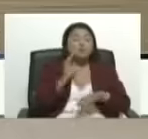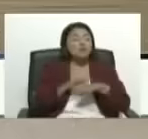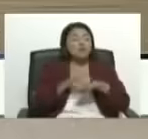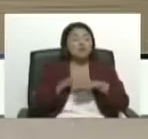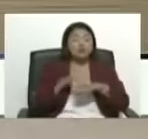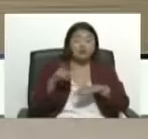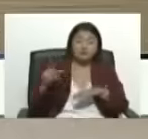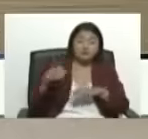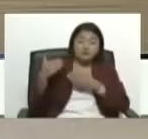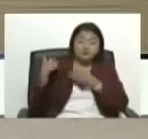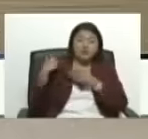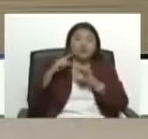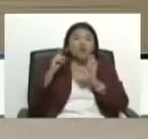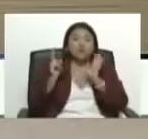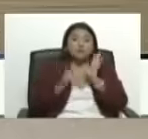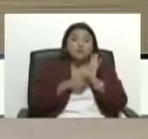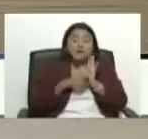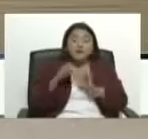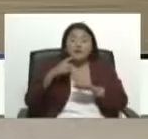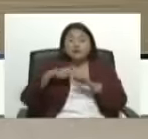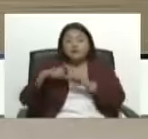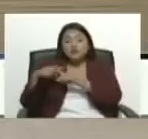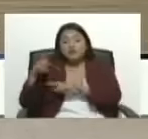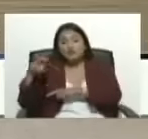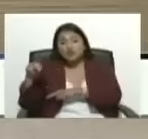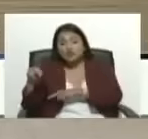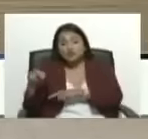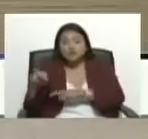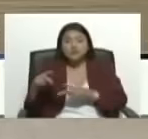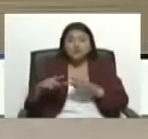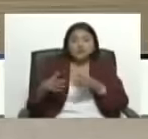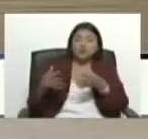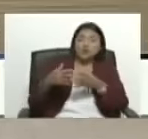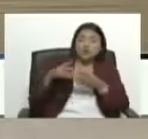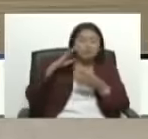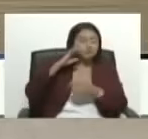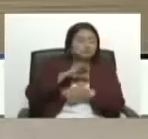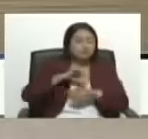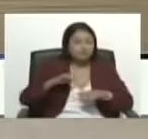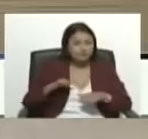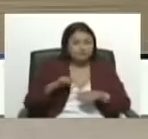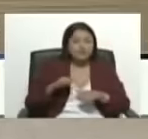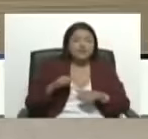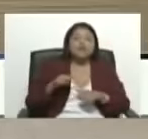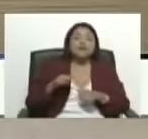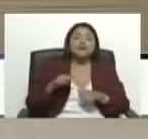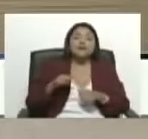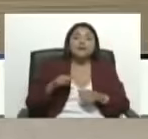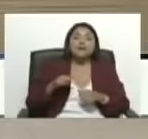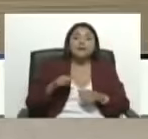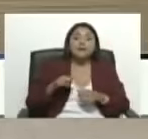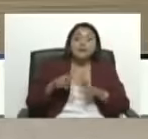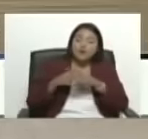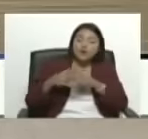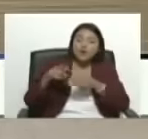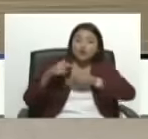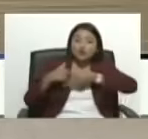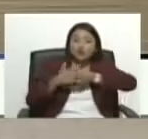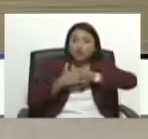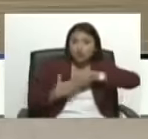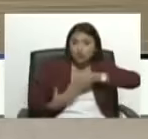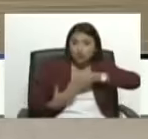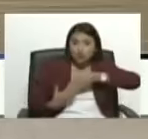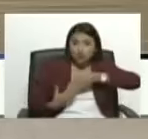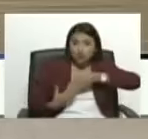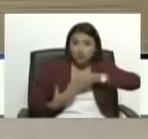cumplen órdenes de la ExxonMobil y del Comando Sur del Pentágono estadounidense. Por eso lo hacen, porque